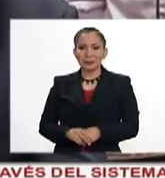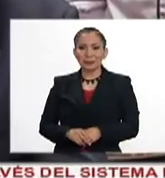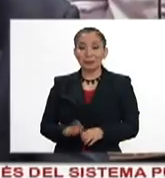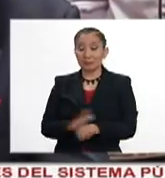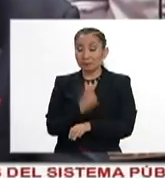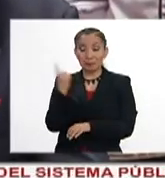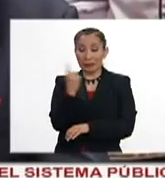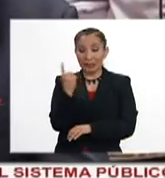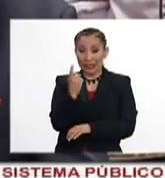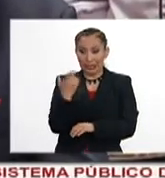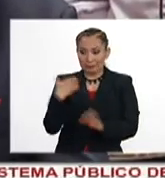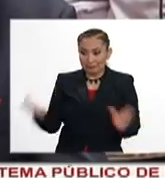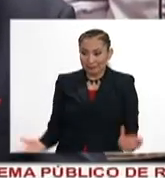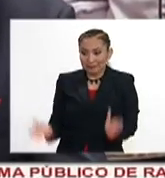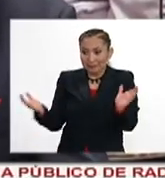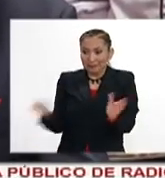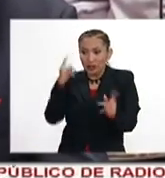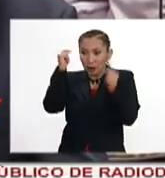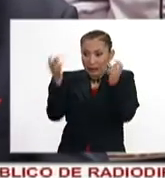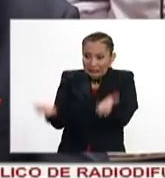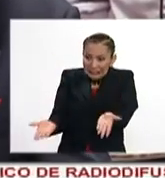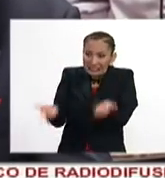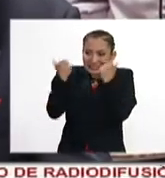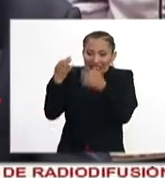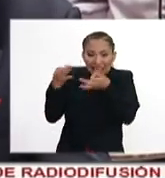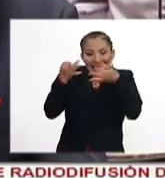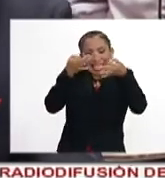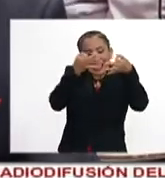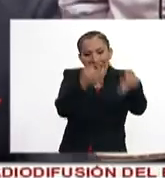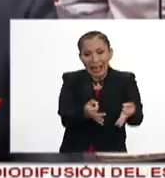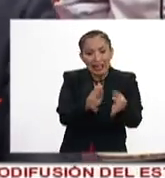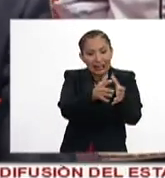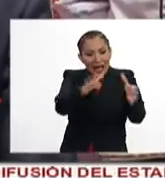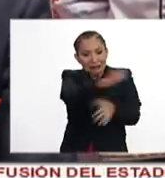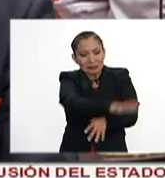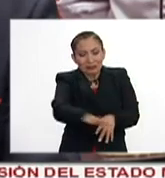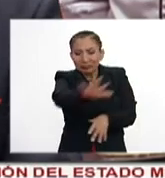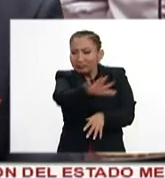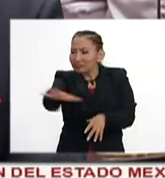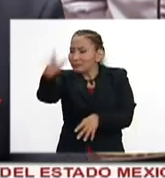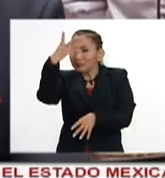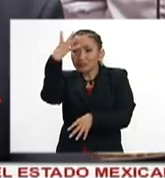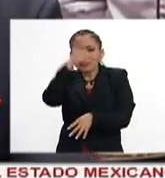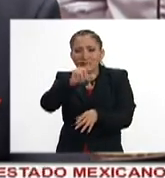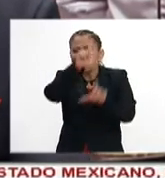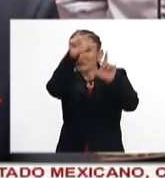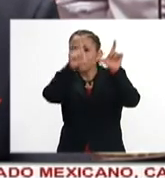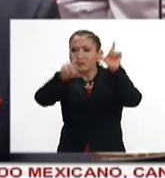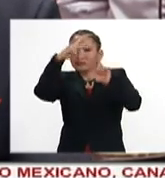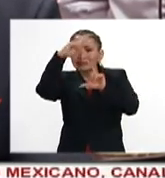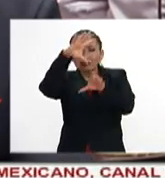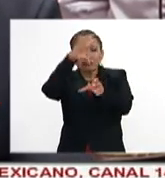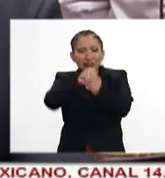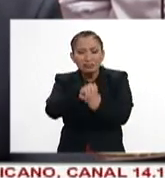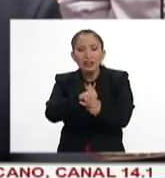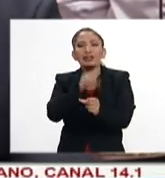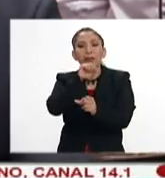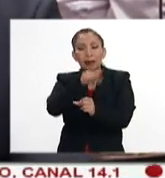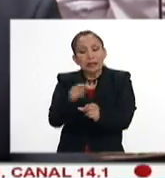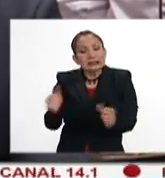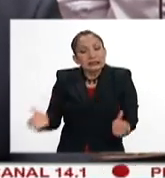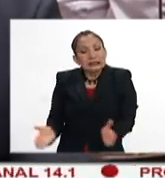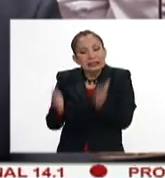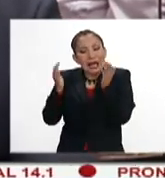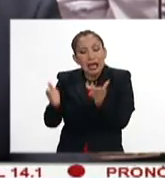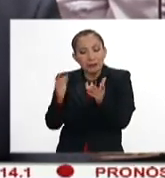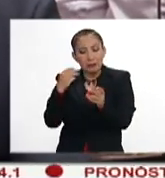Porque además de que se promueve el turismo y los grandes escenarios que tenemos en toda la República, también vamos a promover